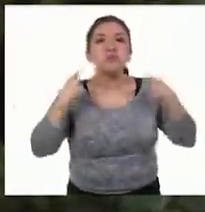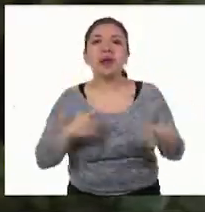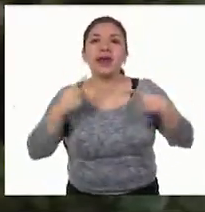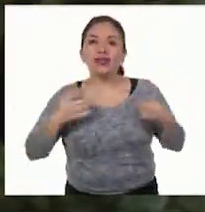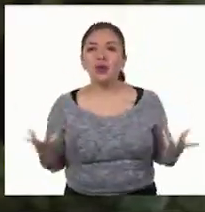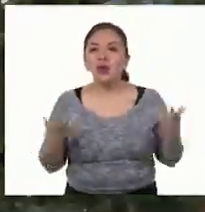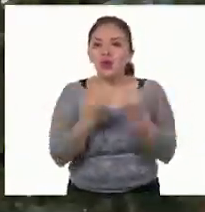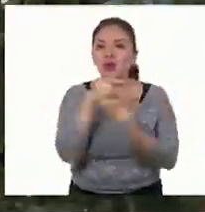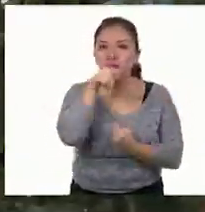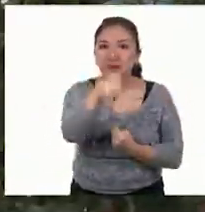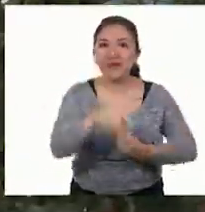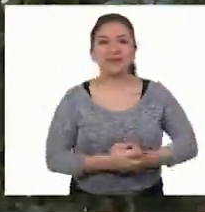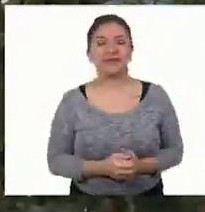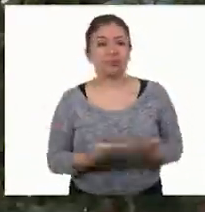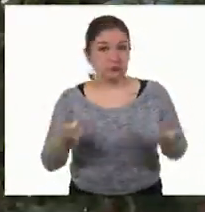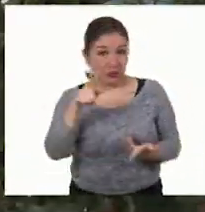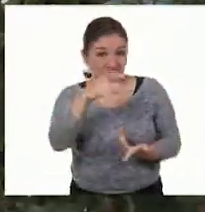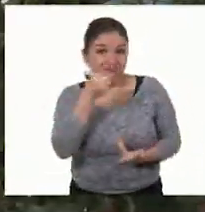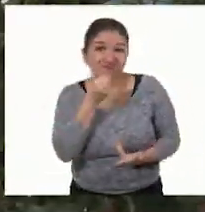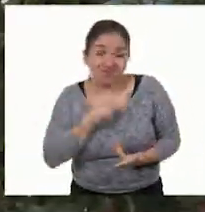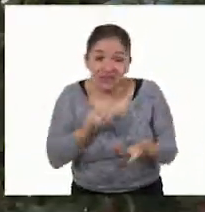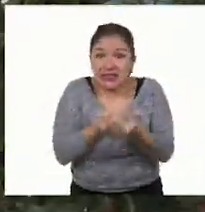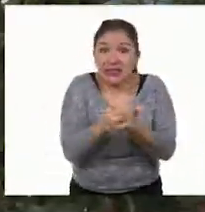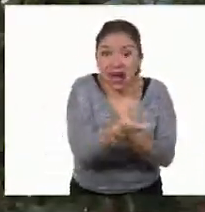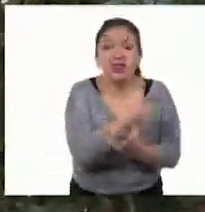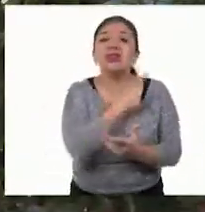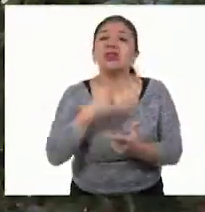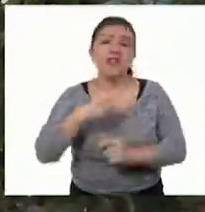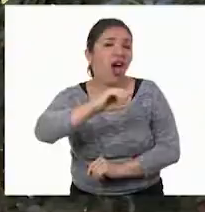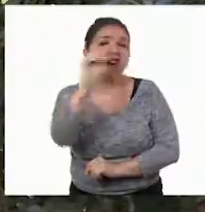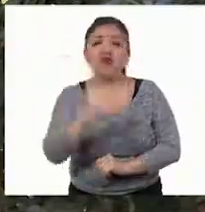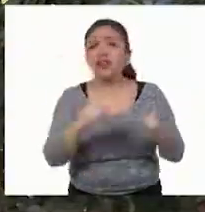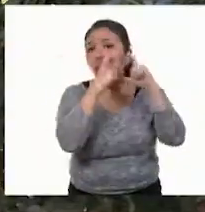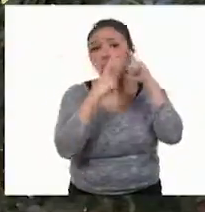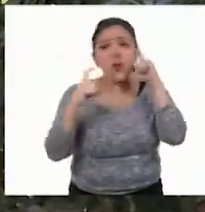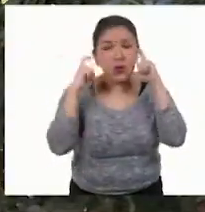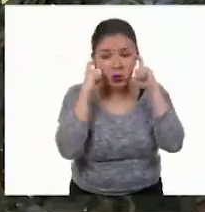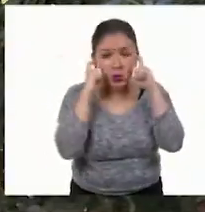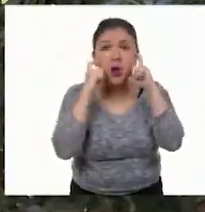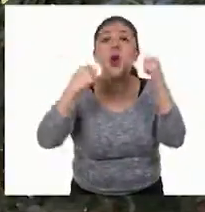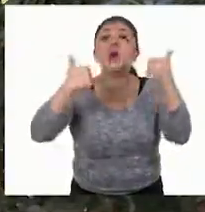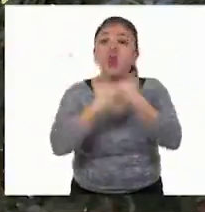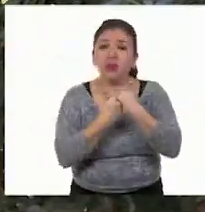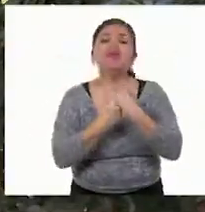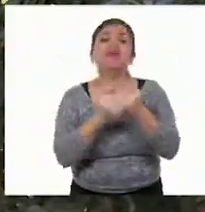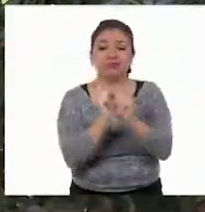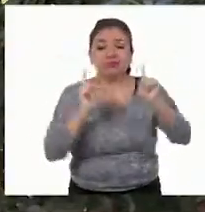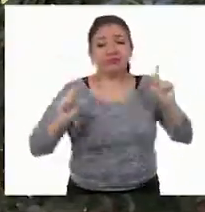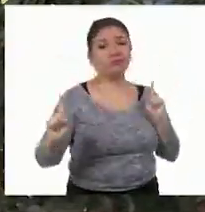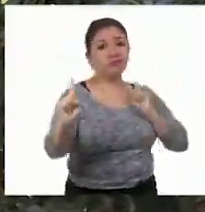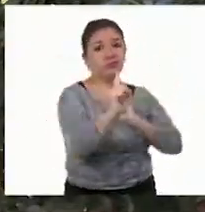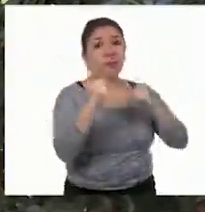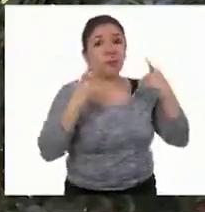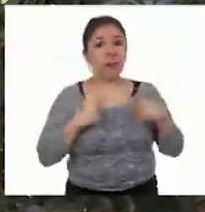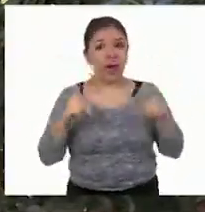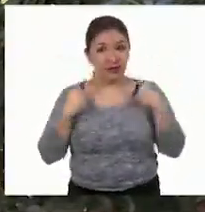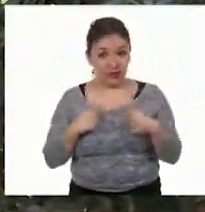que te rodean. Si sales de casa, usa cubrebocas y guarda la sana